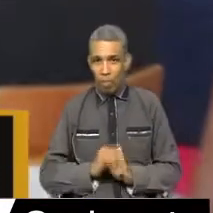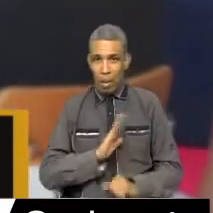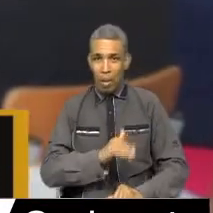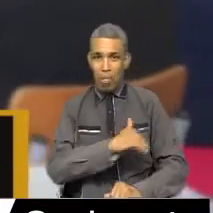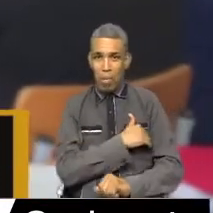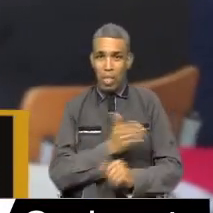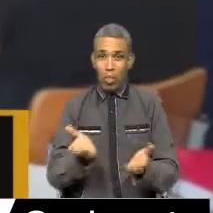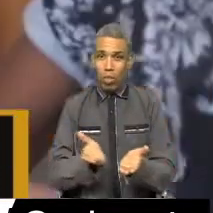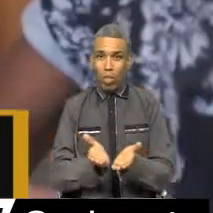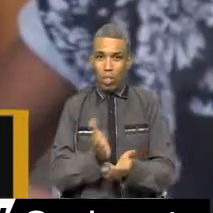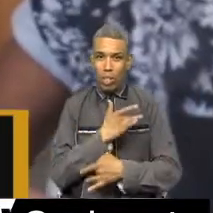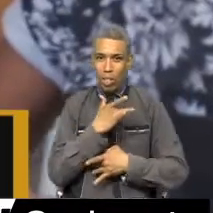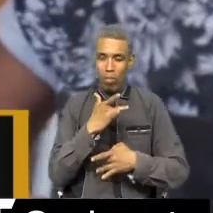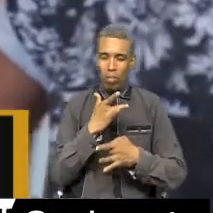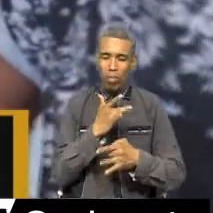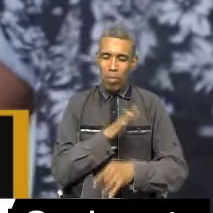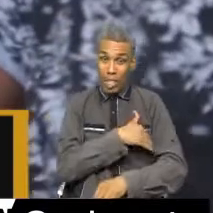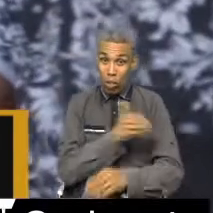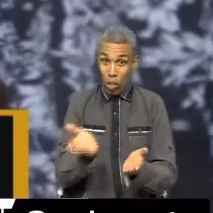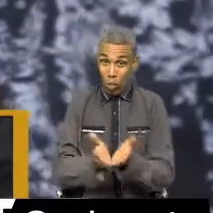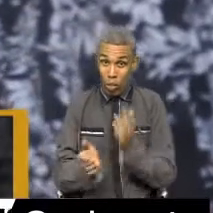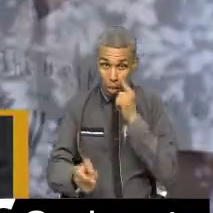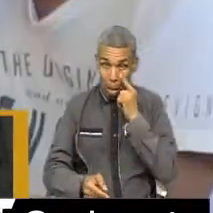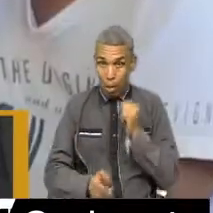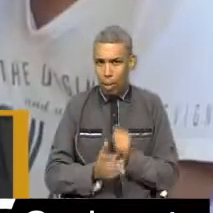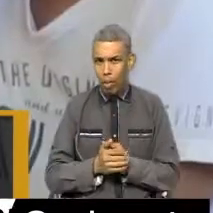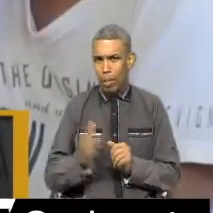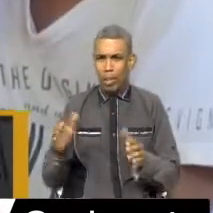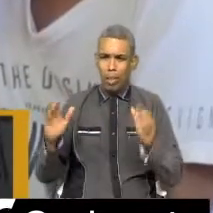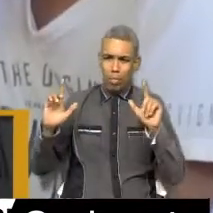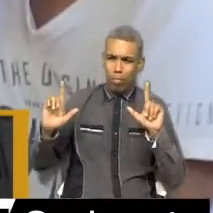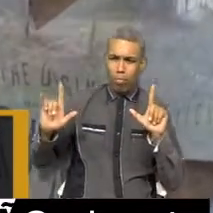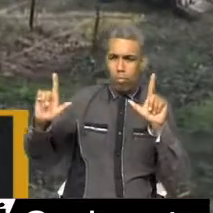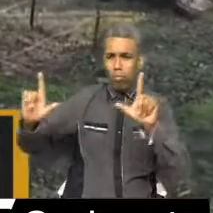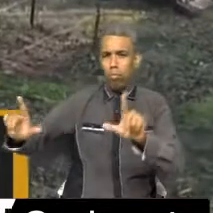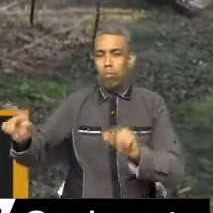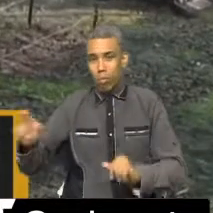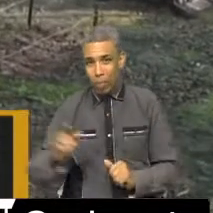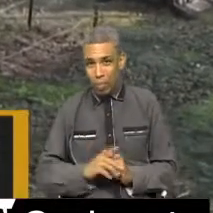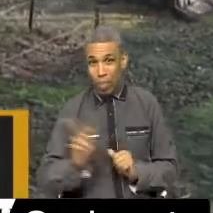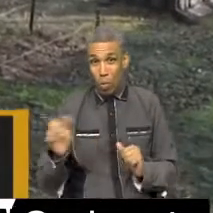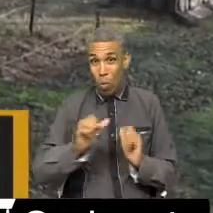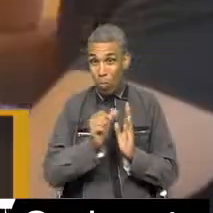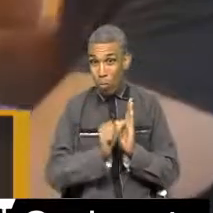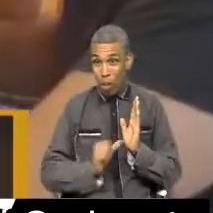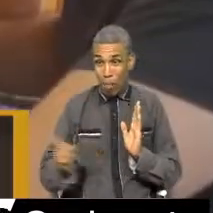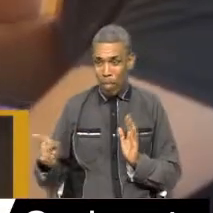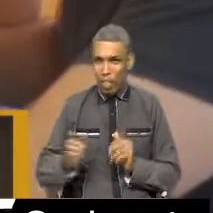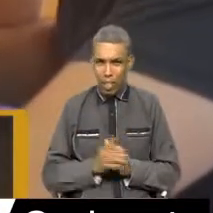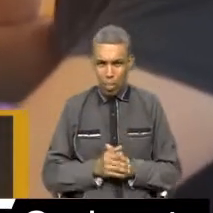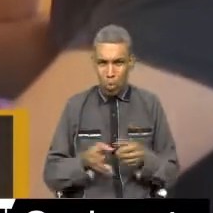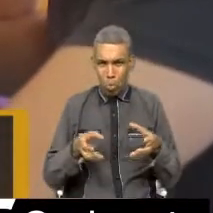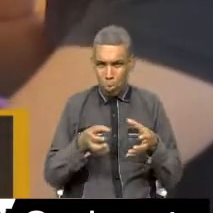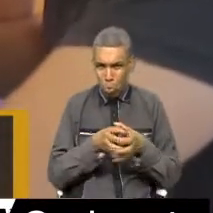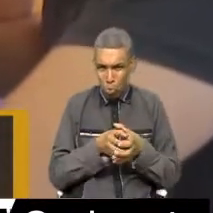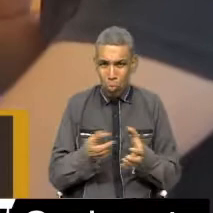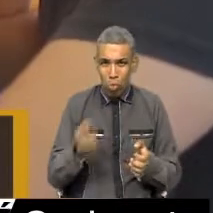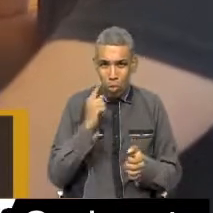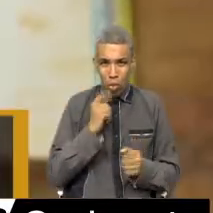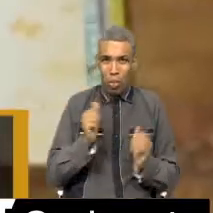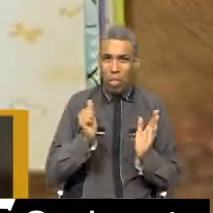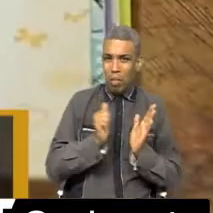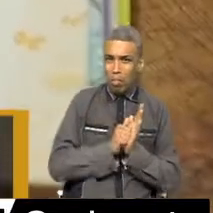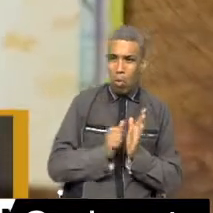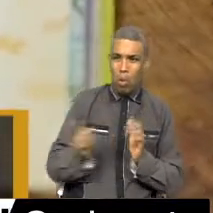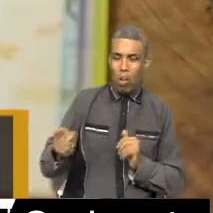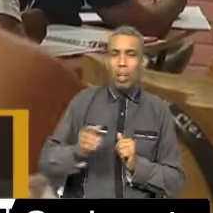primer instituto del país en recibir la acreditación de alta calidad al programa de licenciatura en artes por parte de la ministra de Educación, programa